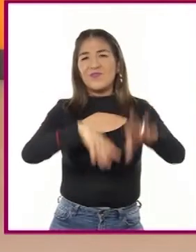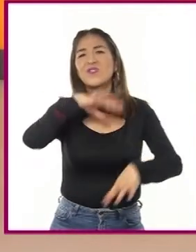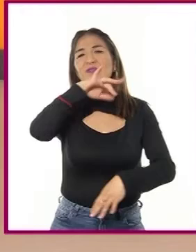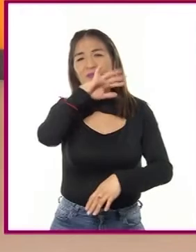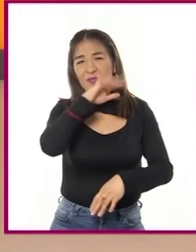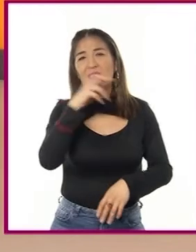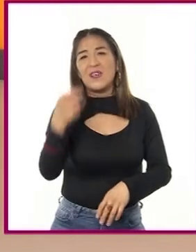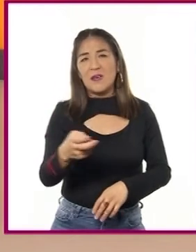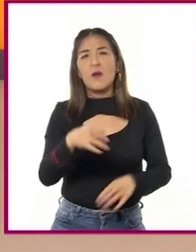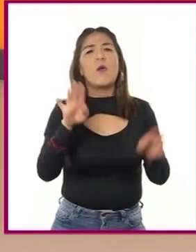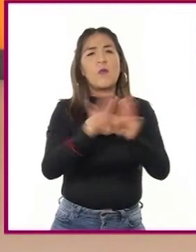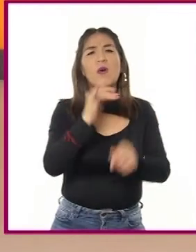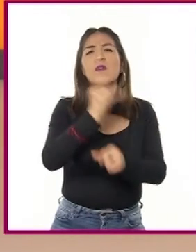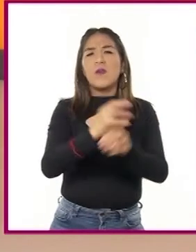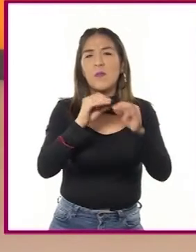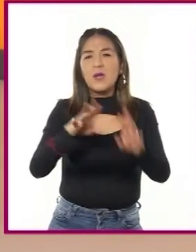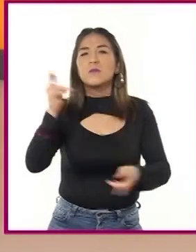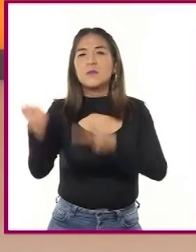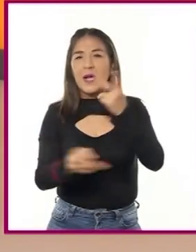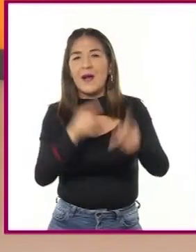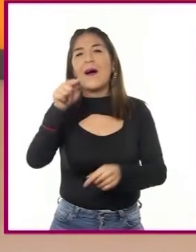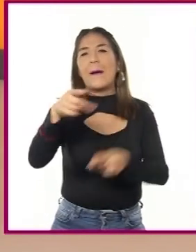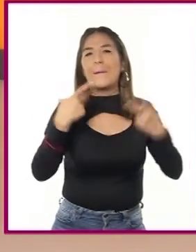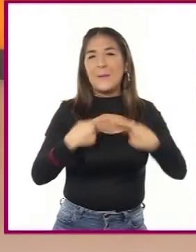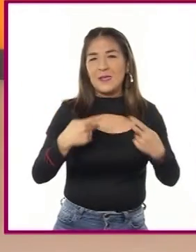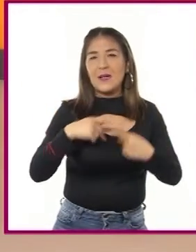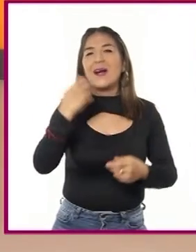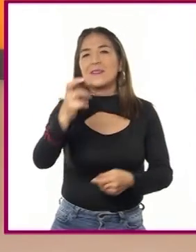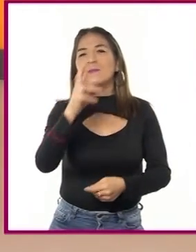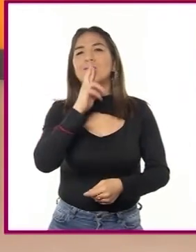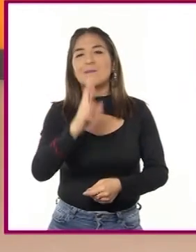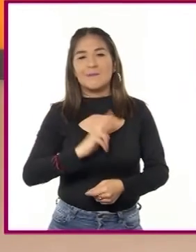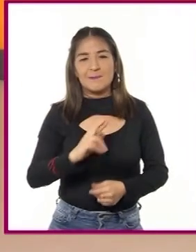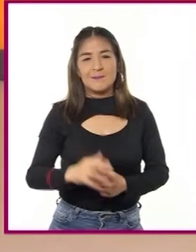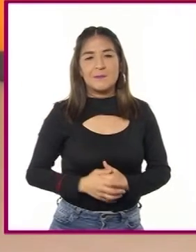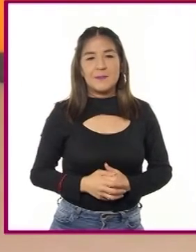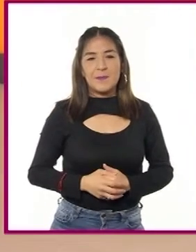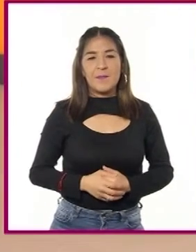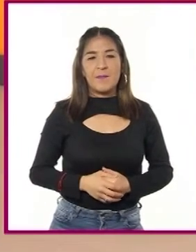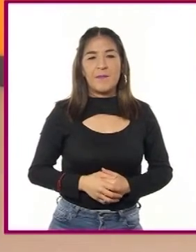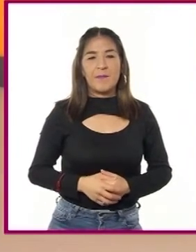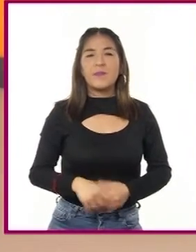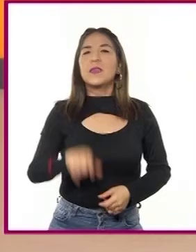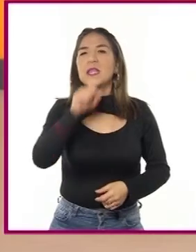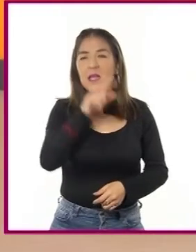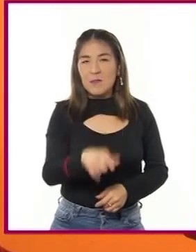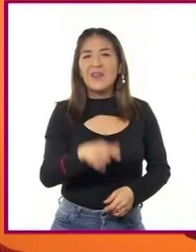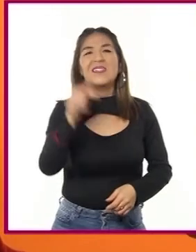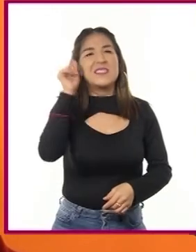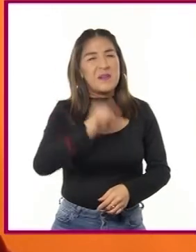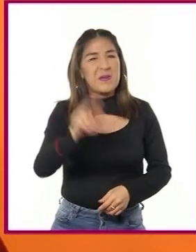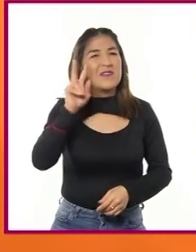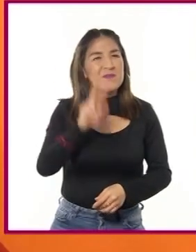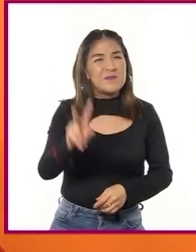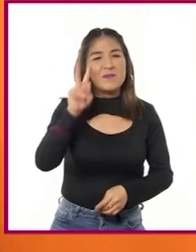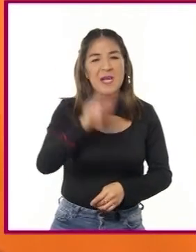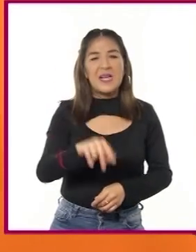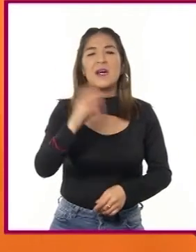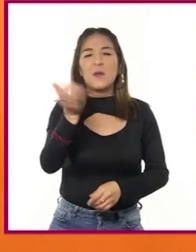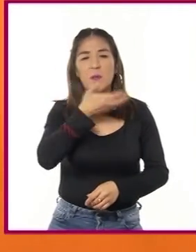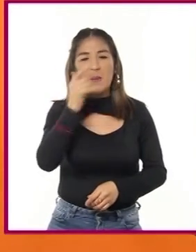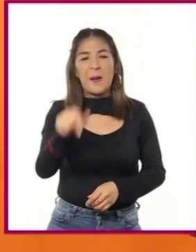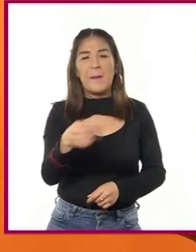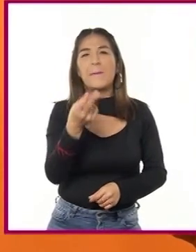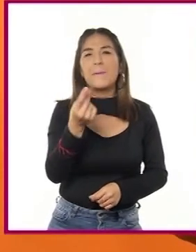la recabamos al preguntarle a varias personas. Algo que también es común que se le dé a